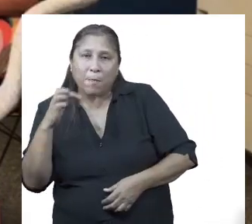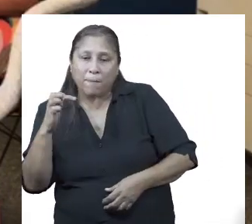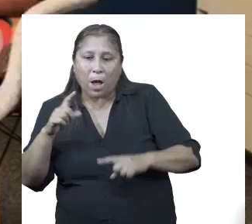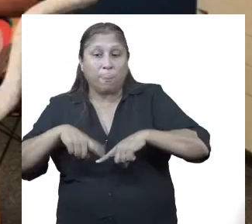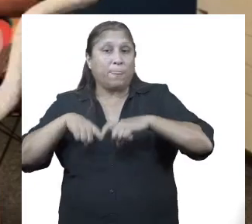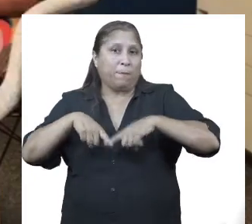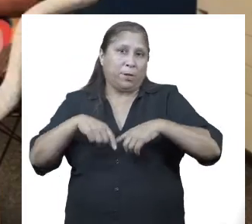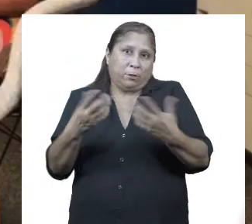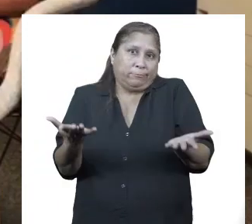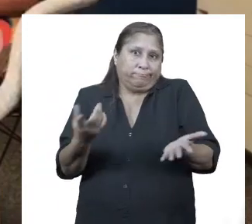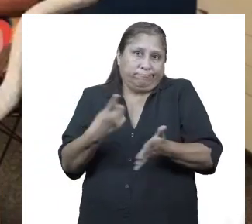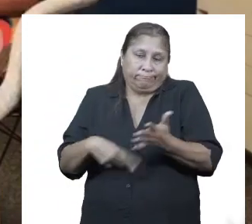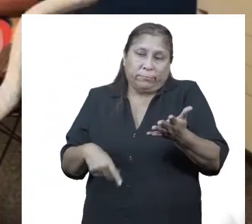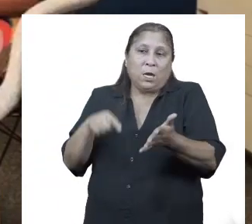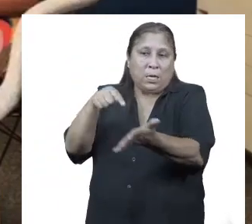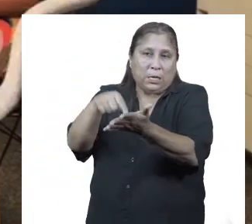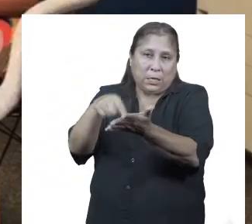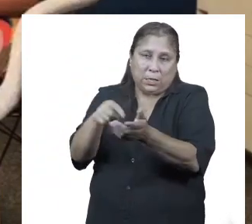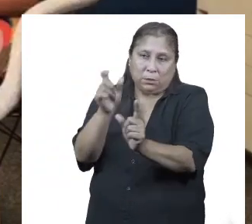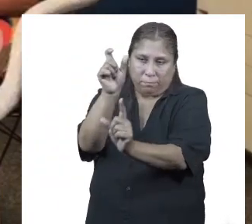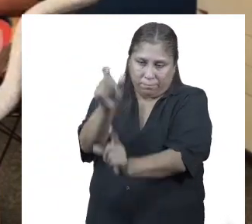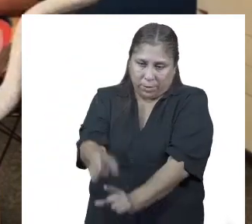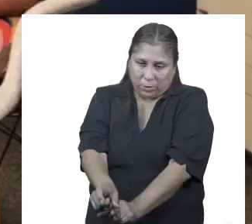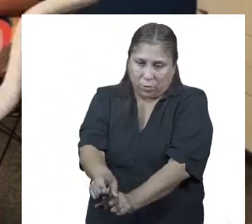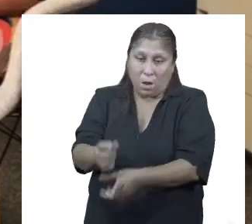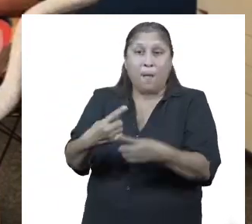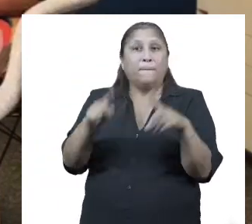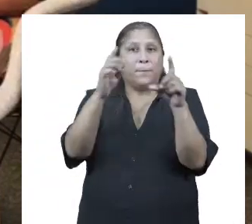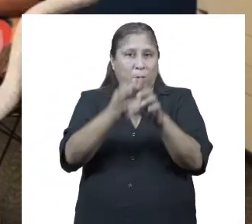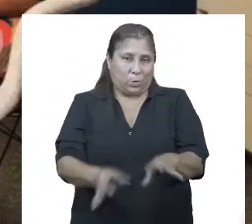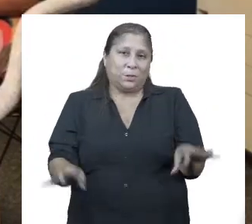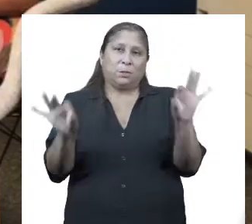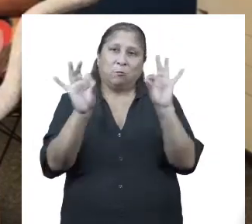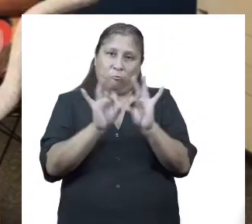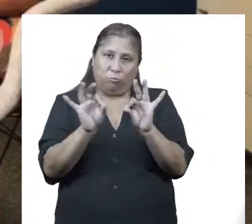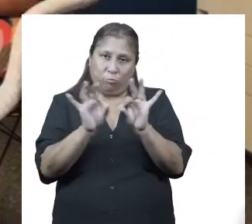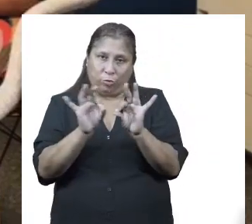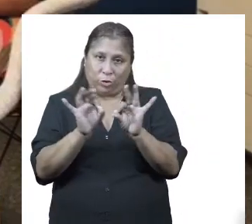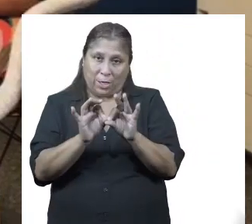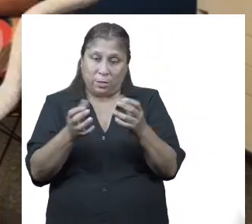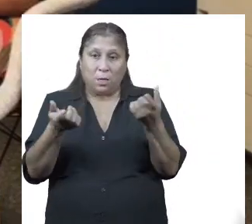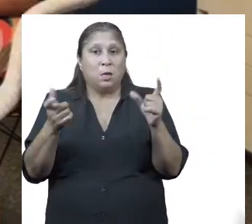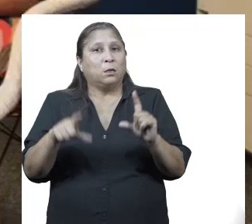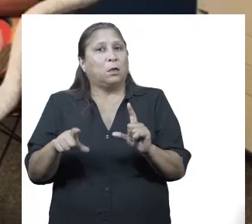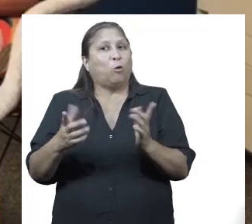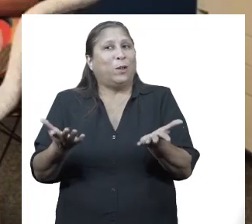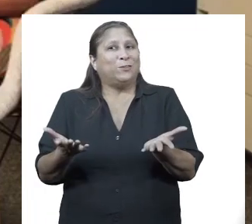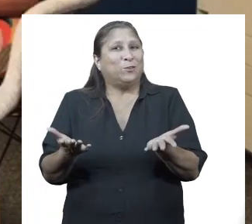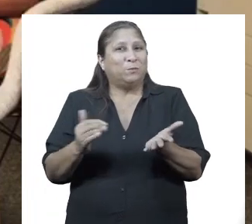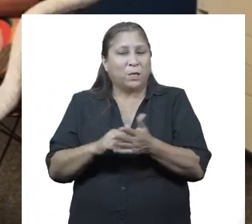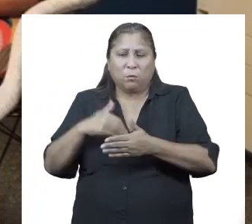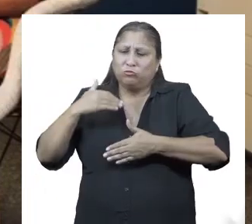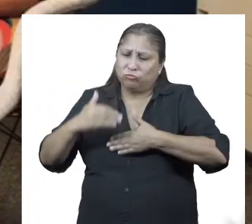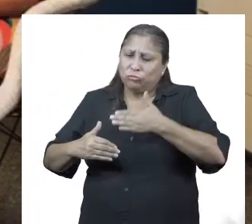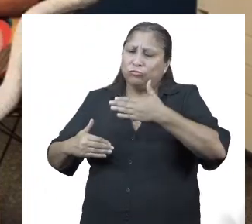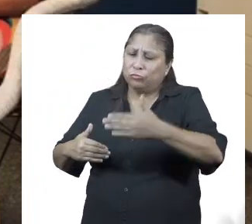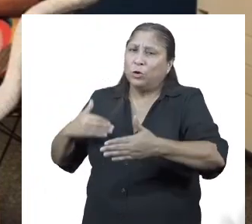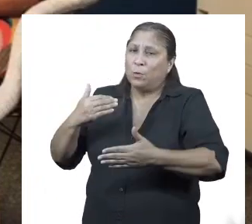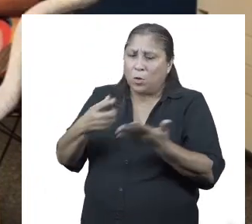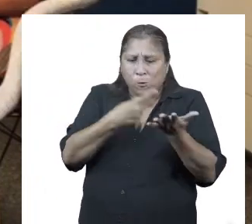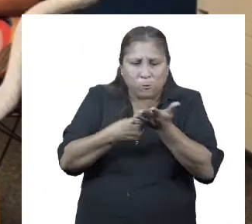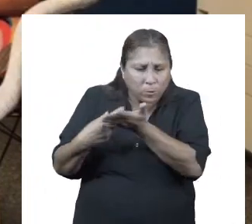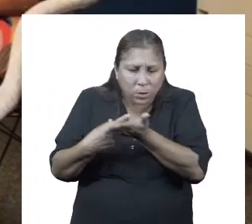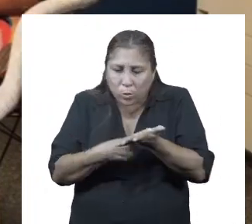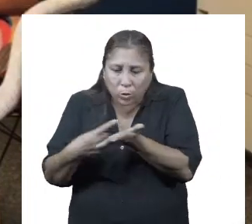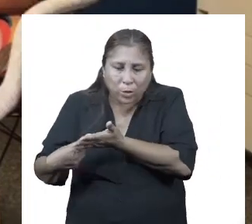la situación en el caso en concreto. Pero sí es importante que cuanto menos vayamos poco a poco